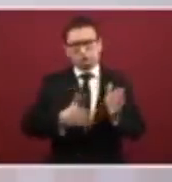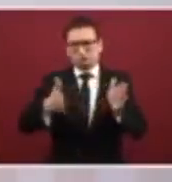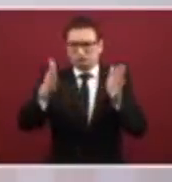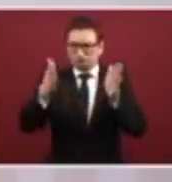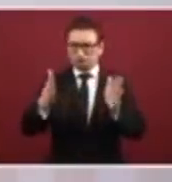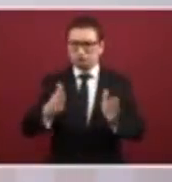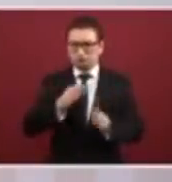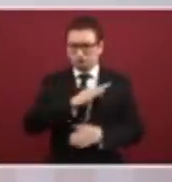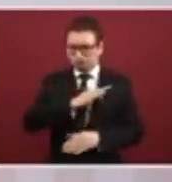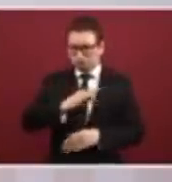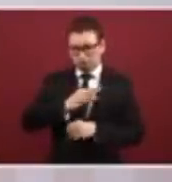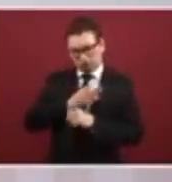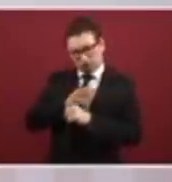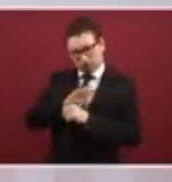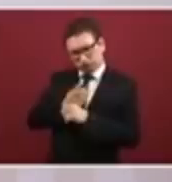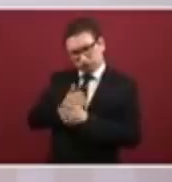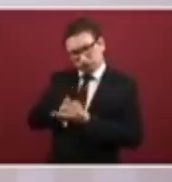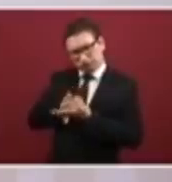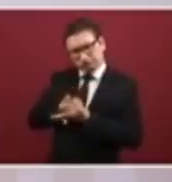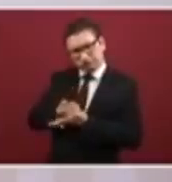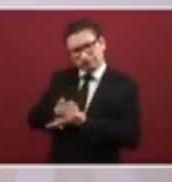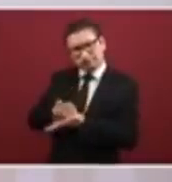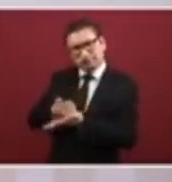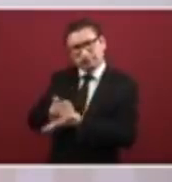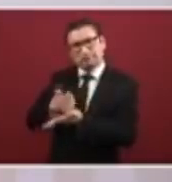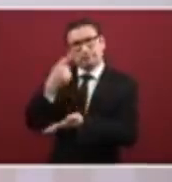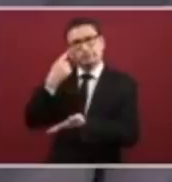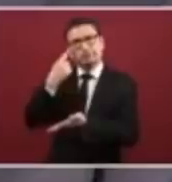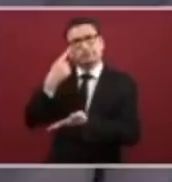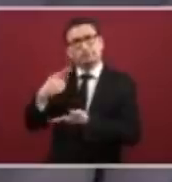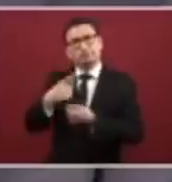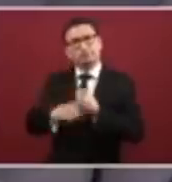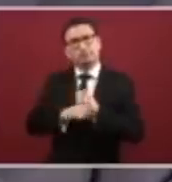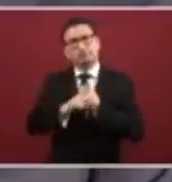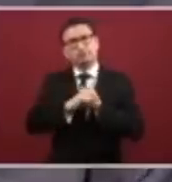resolver el problema de